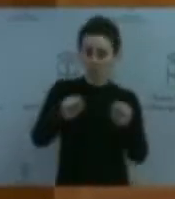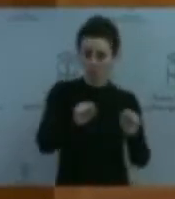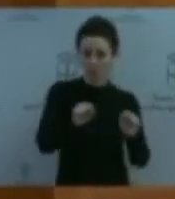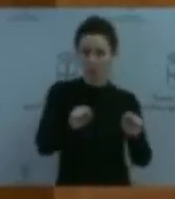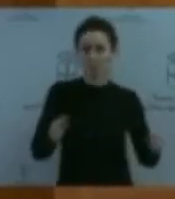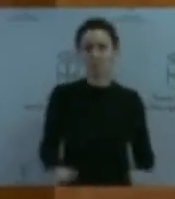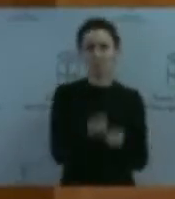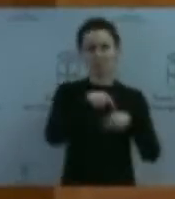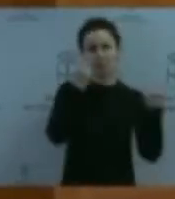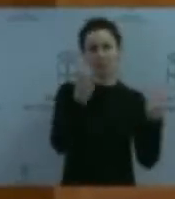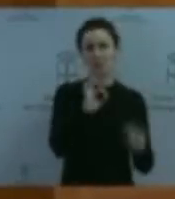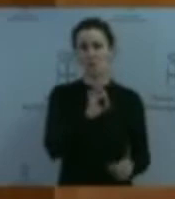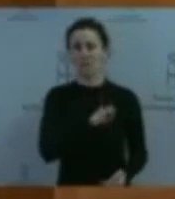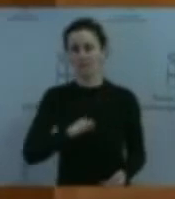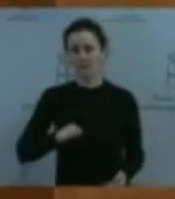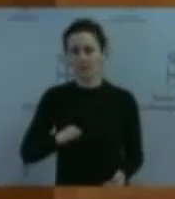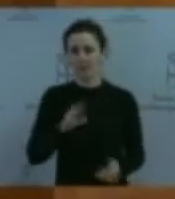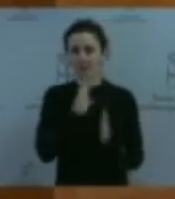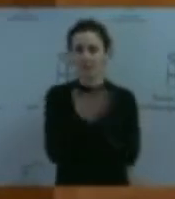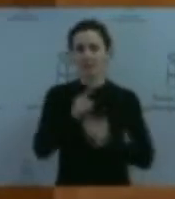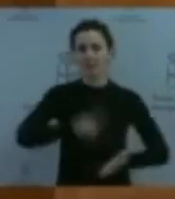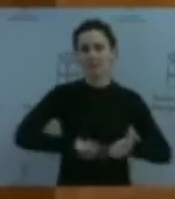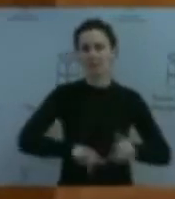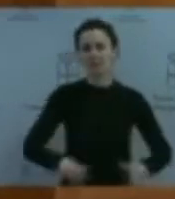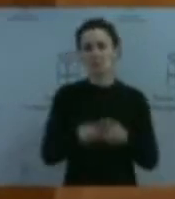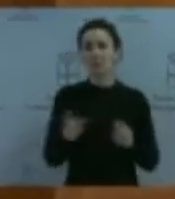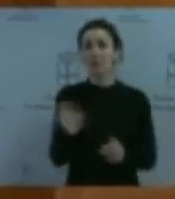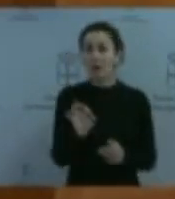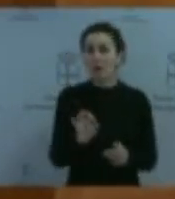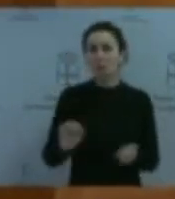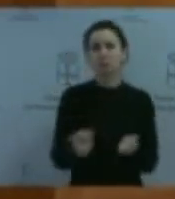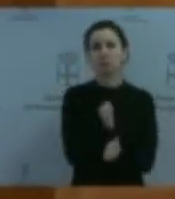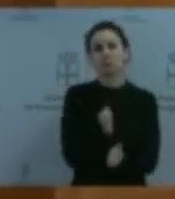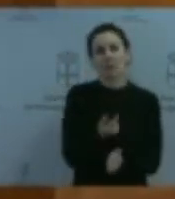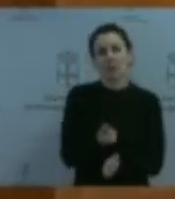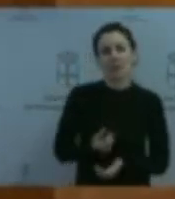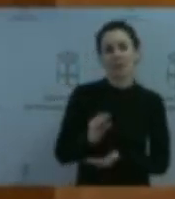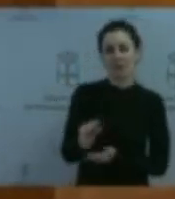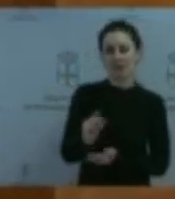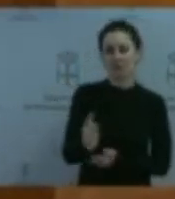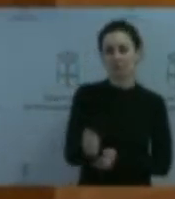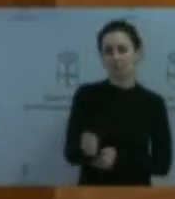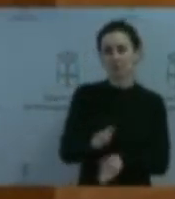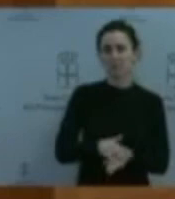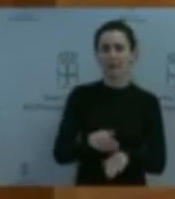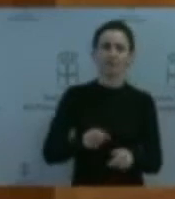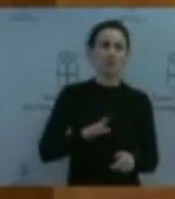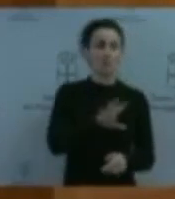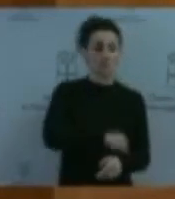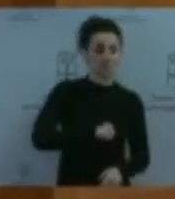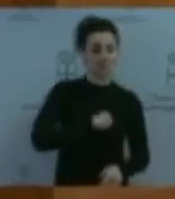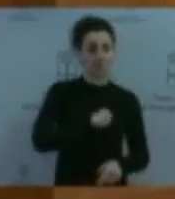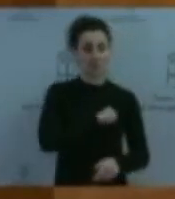alquiler social o bien una prestación económica que permita alquilar una vivienda libre o la combinación de ambas. Y, por